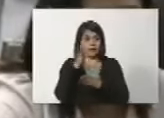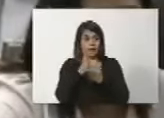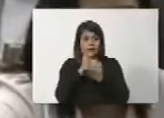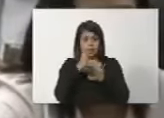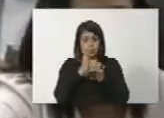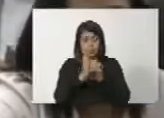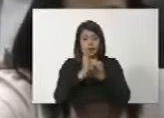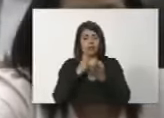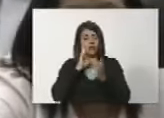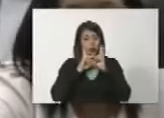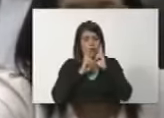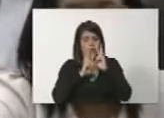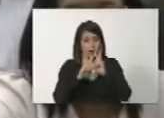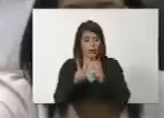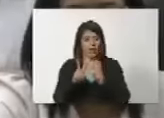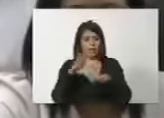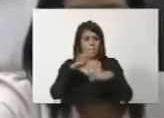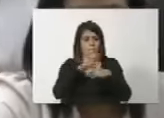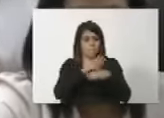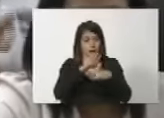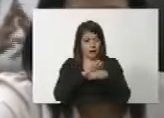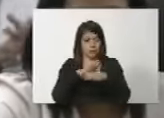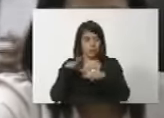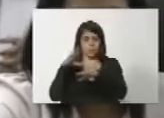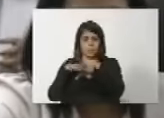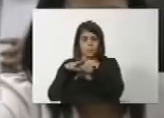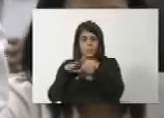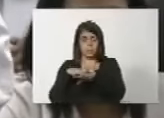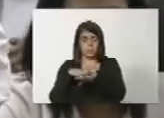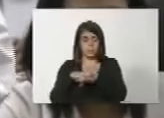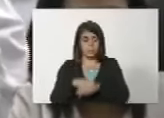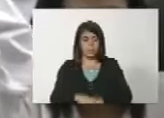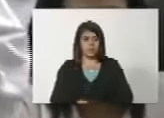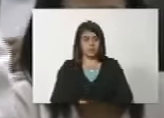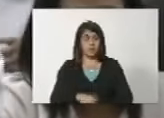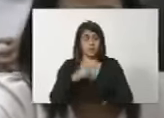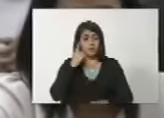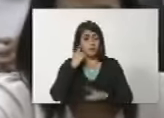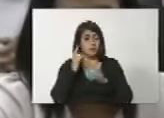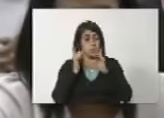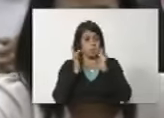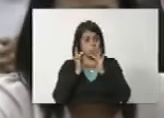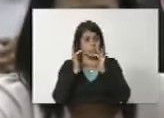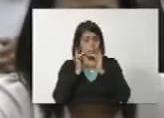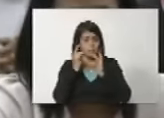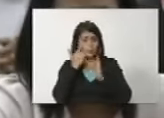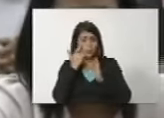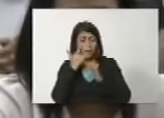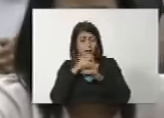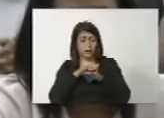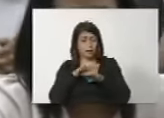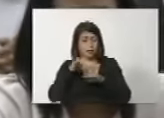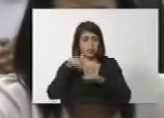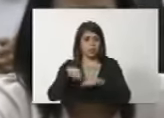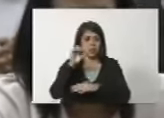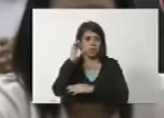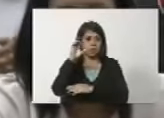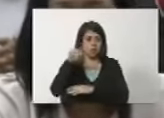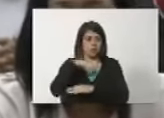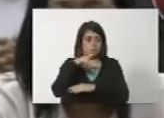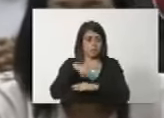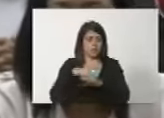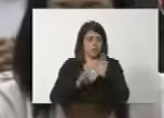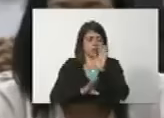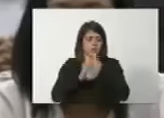siempre nos sigue todos los martes y los jueves para estar pendiente de lo que en el Parlamento se